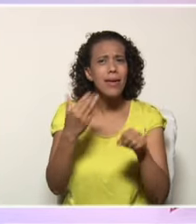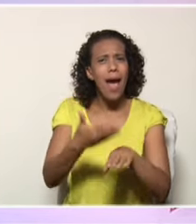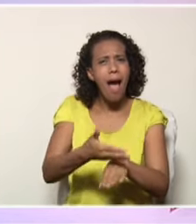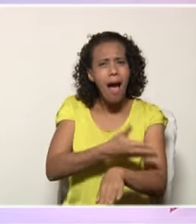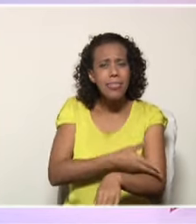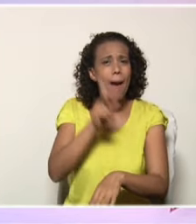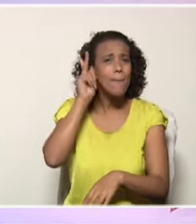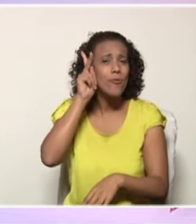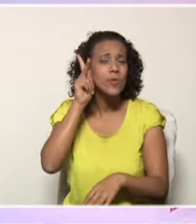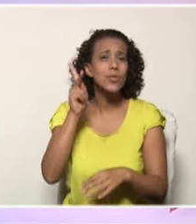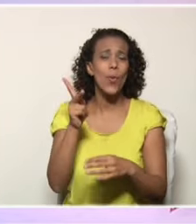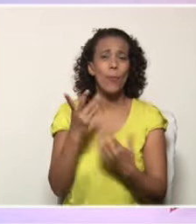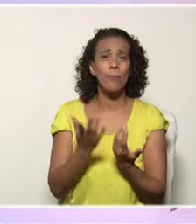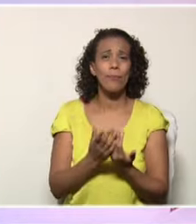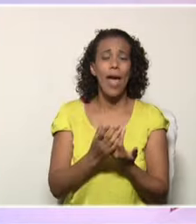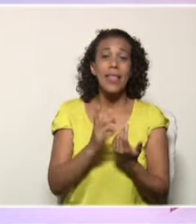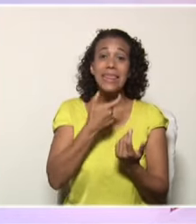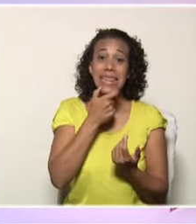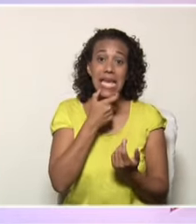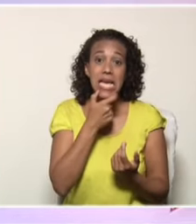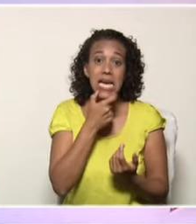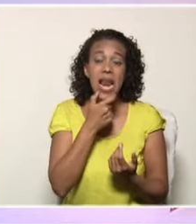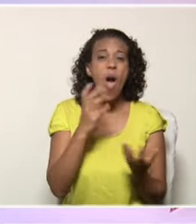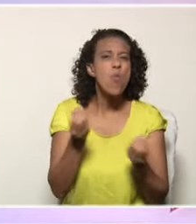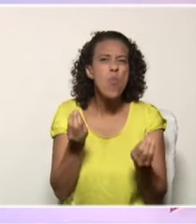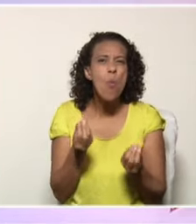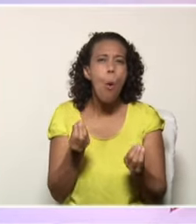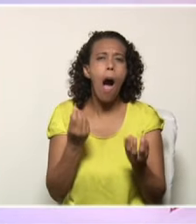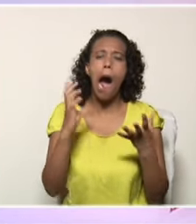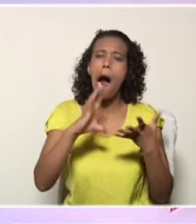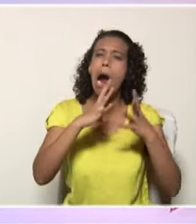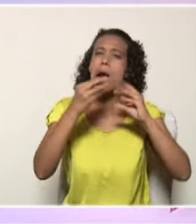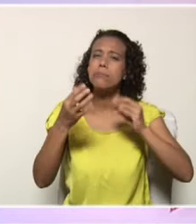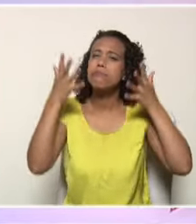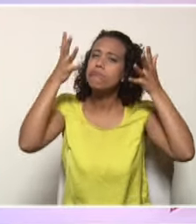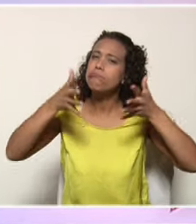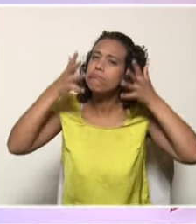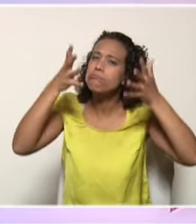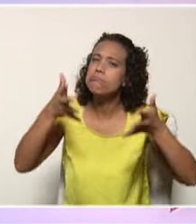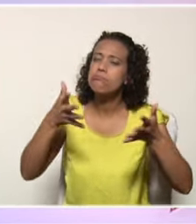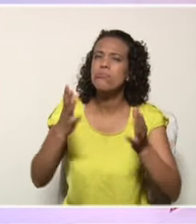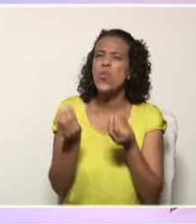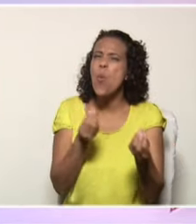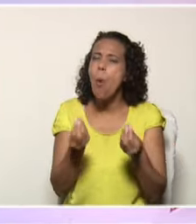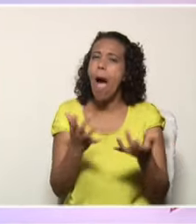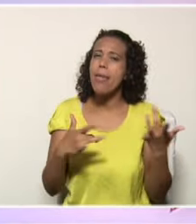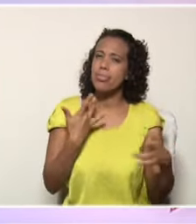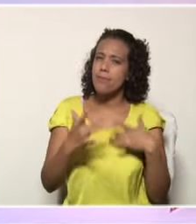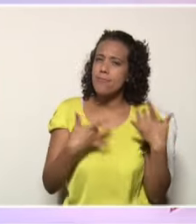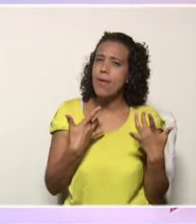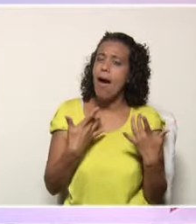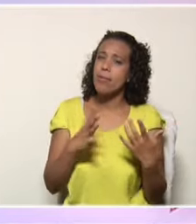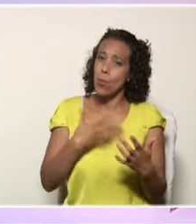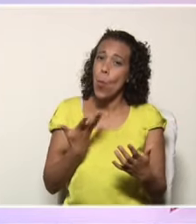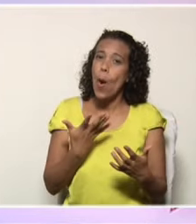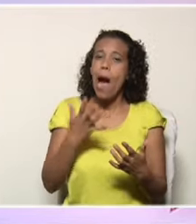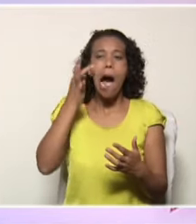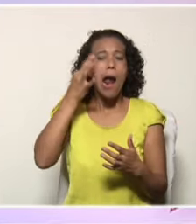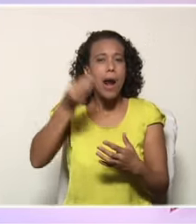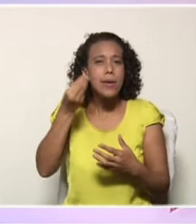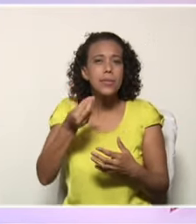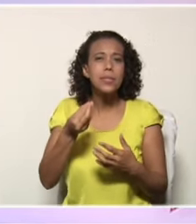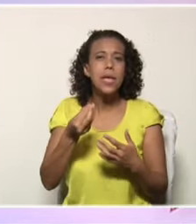por el docente del área de formación de inglés, realizaremos algunas recomendaciones u orientaciones de actividades que puede